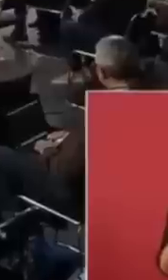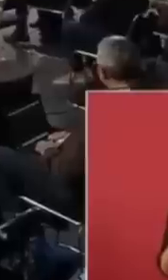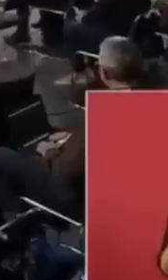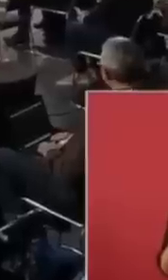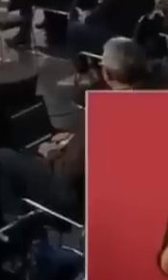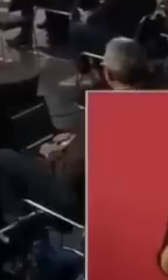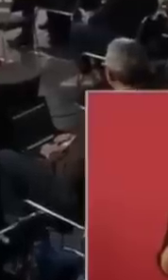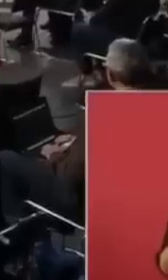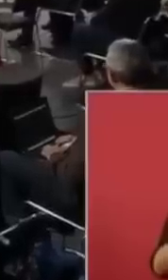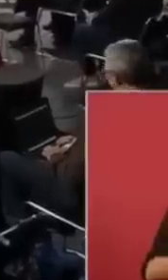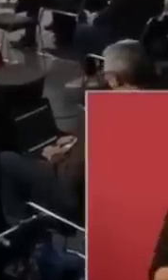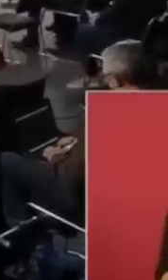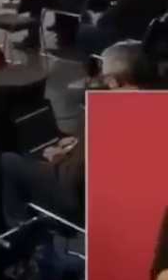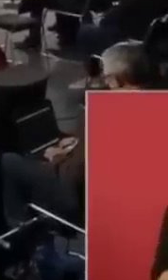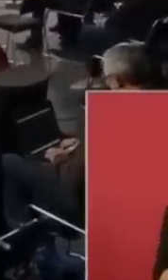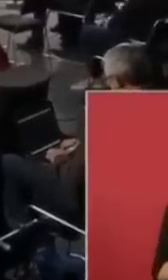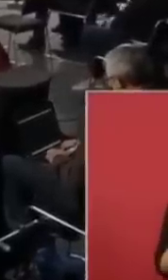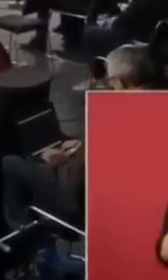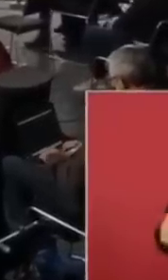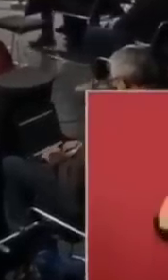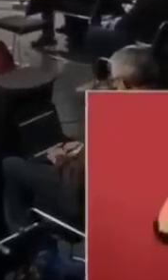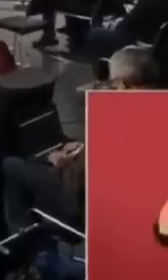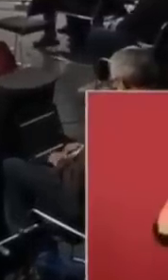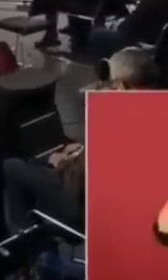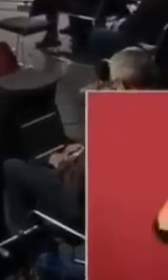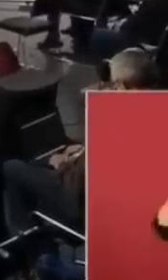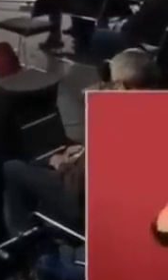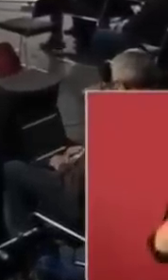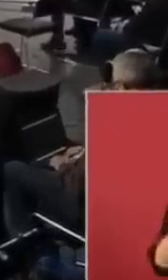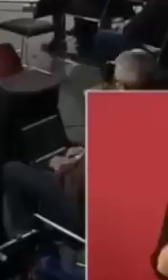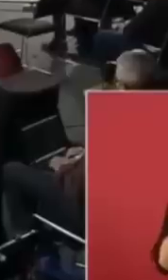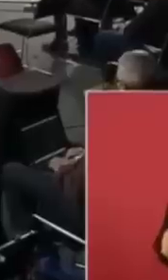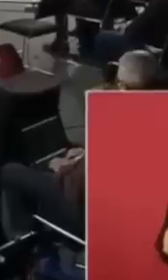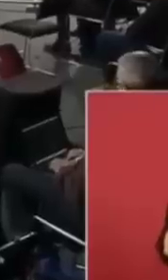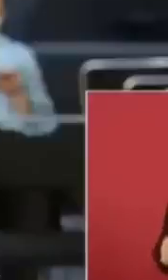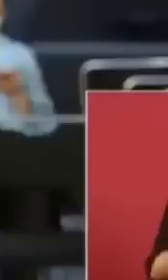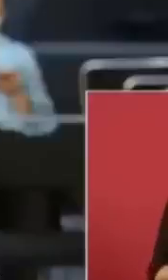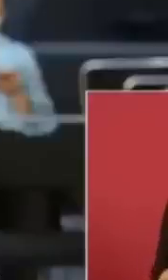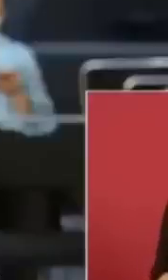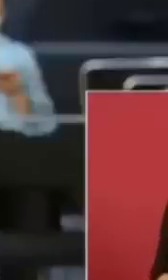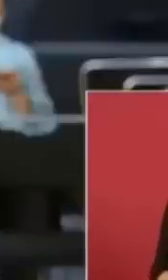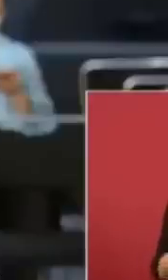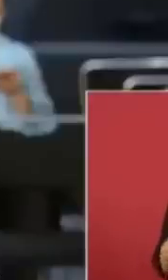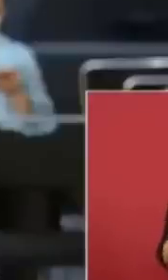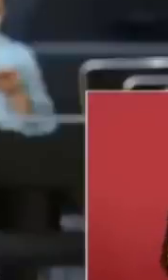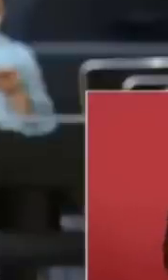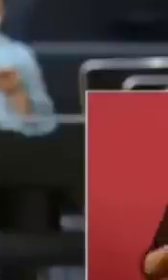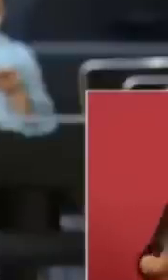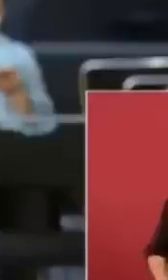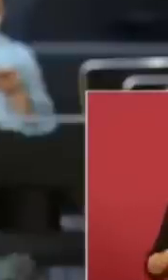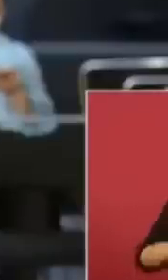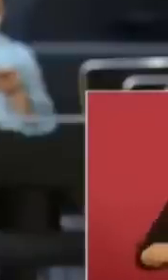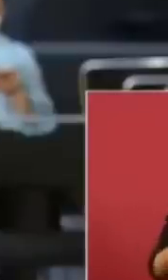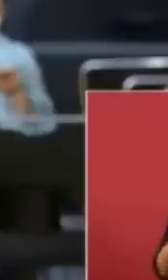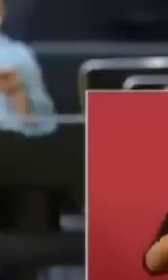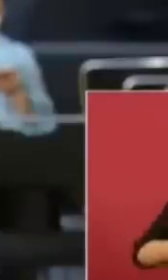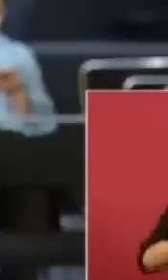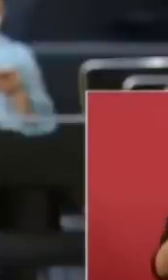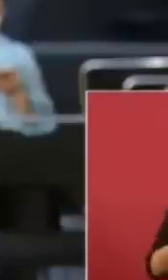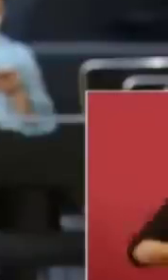argentino pues hizo los cambios para que perdiéramos o bueno empatáramos bueno perdiéramos no perdimos con Argentina entonces